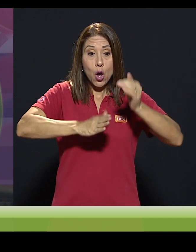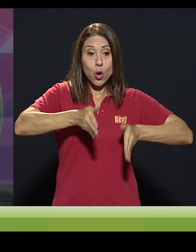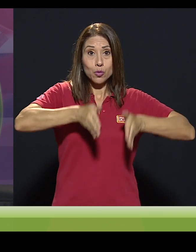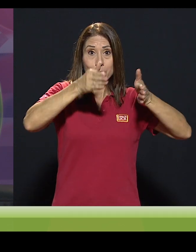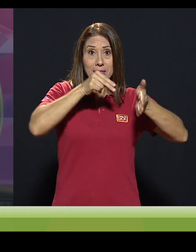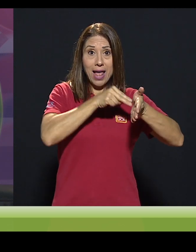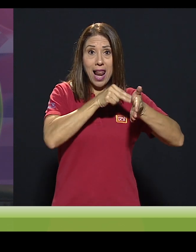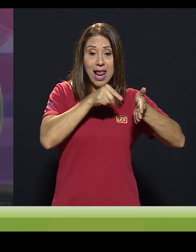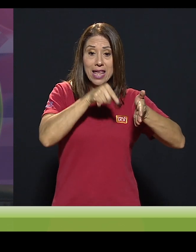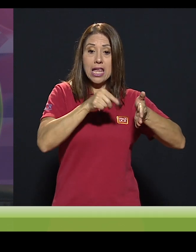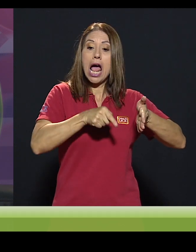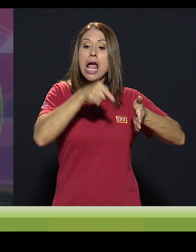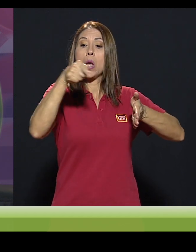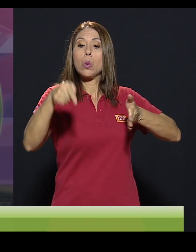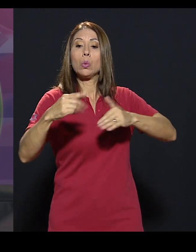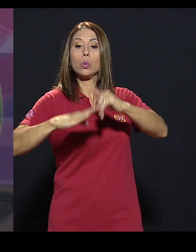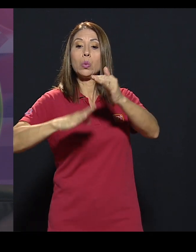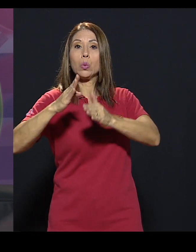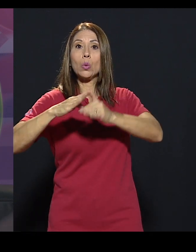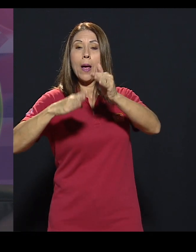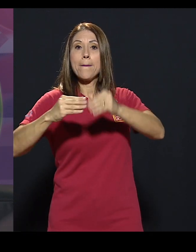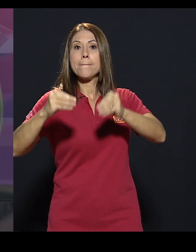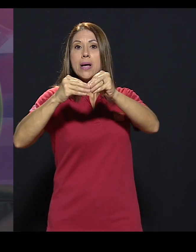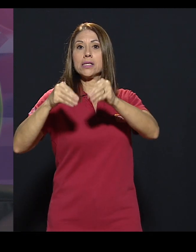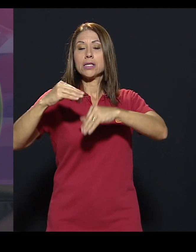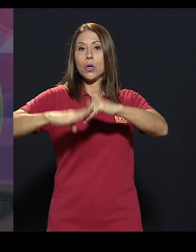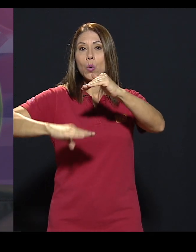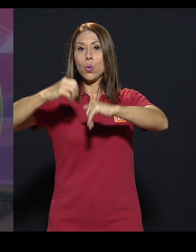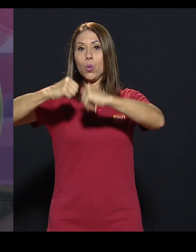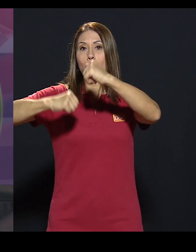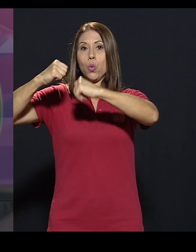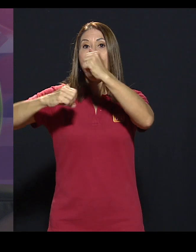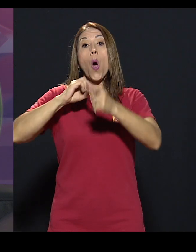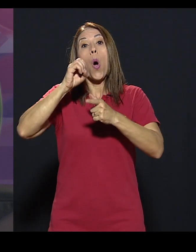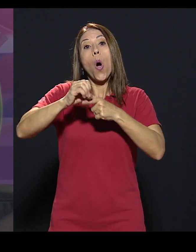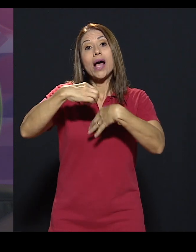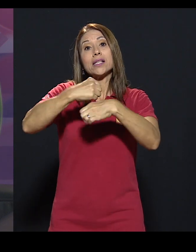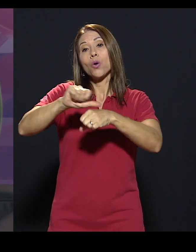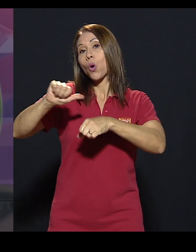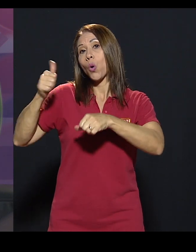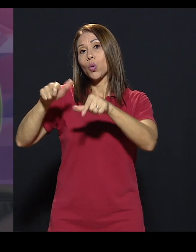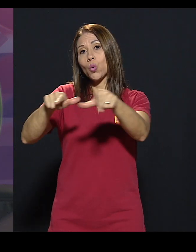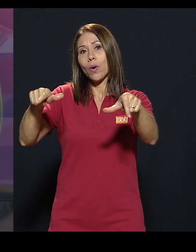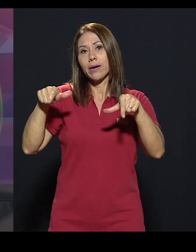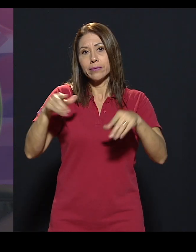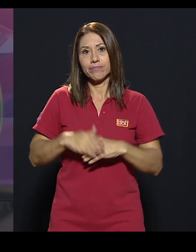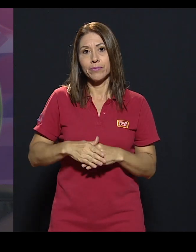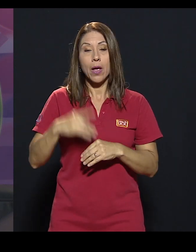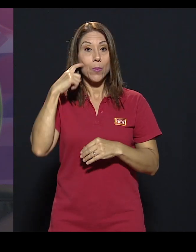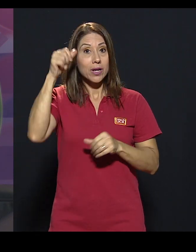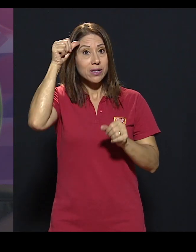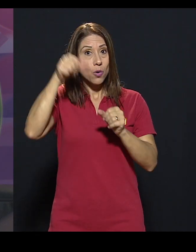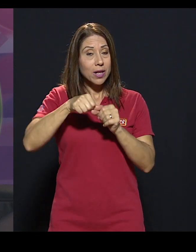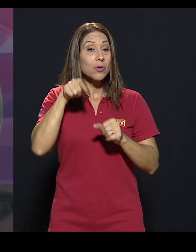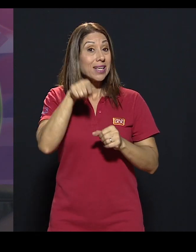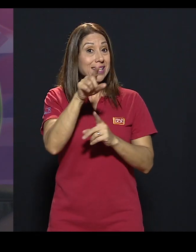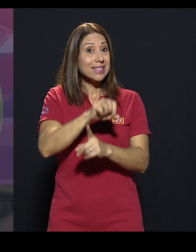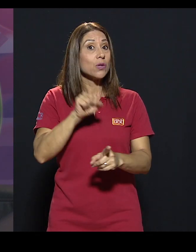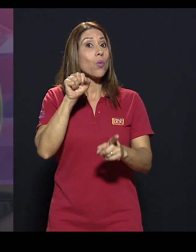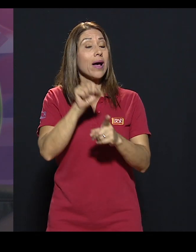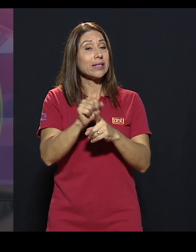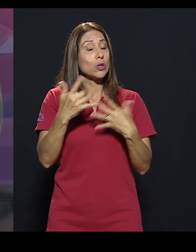lado el hospital, ¿verdad? Porque recordemos que esto va en un creciendo, va en un aumento, ¿verdad? Y un aumento